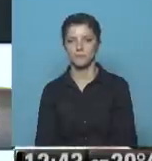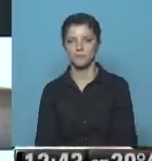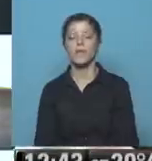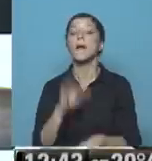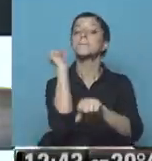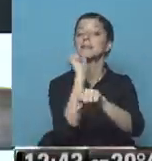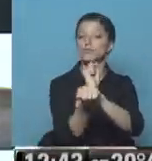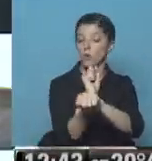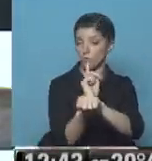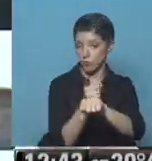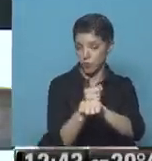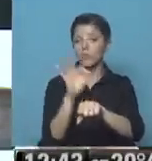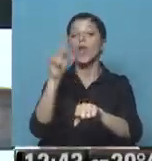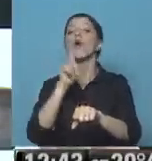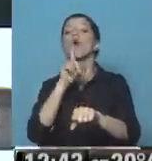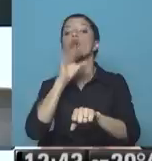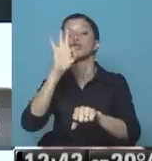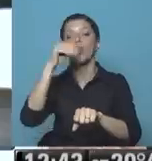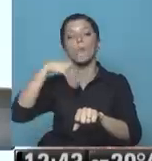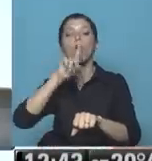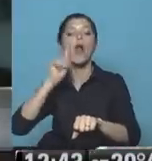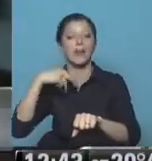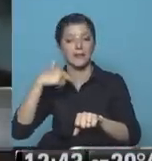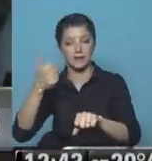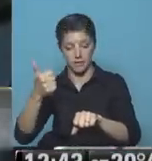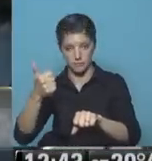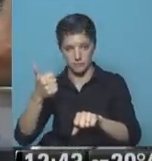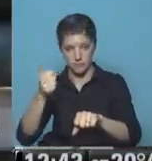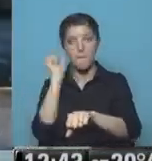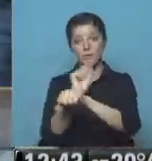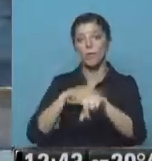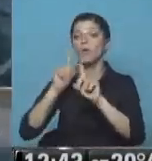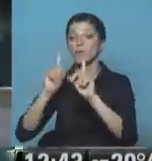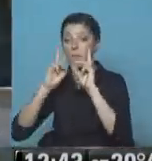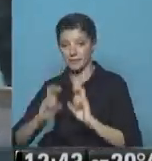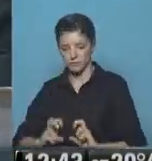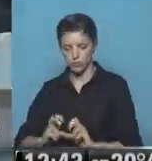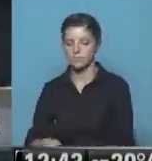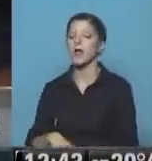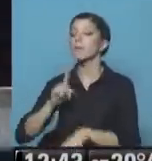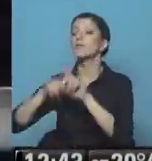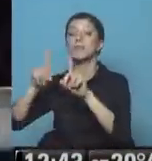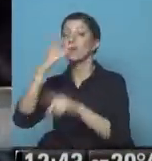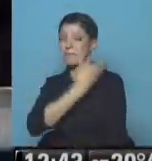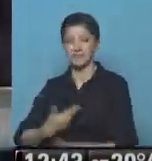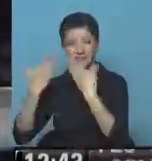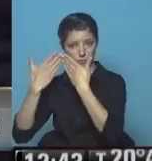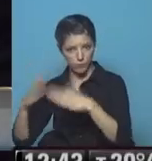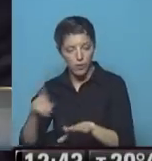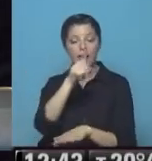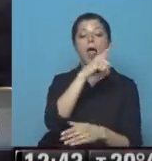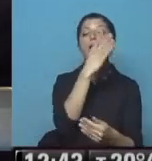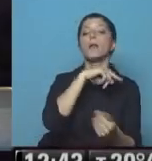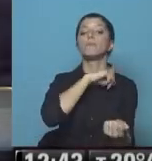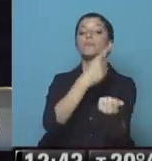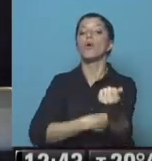del señor Otto Fernando Pérez Molina. Tras la renuncia del presidente, el Poder Ejecutivo será ejercido